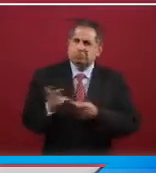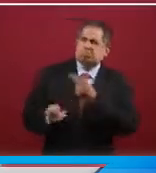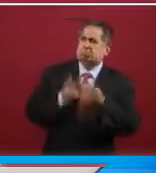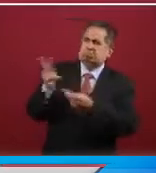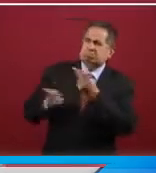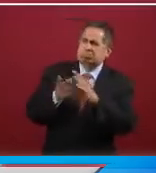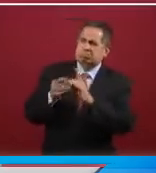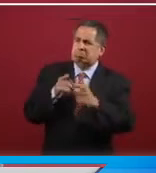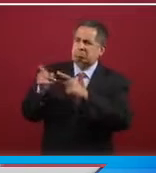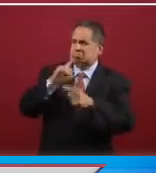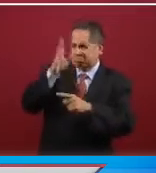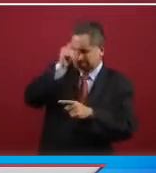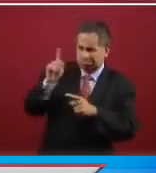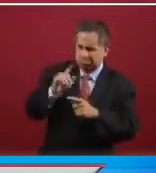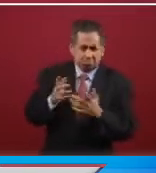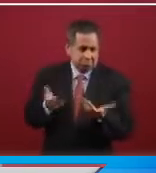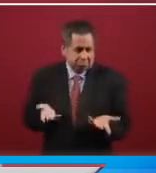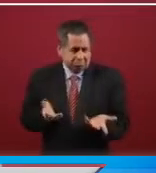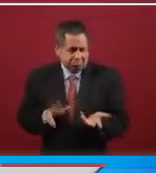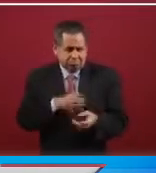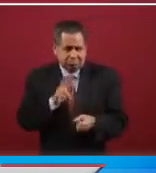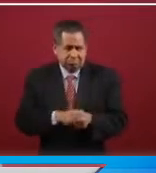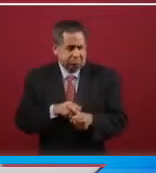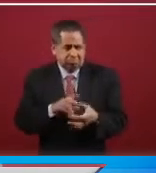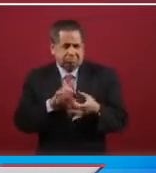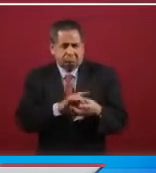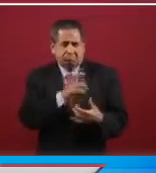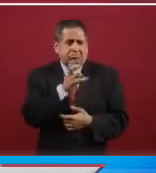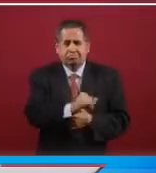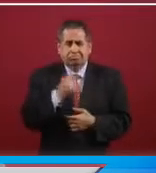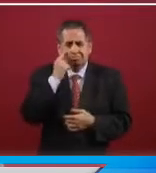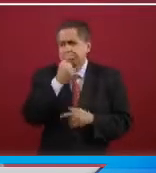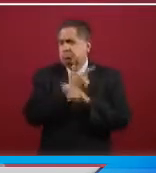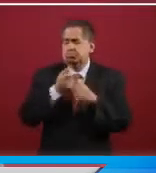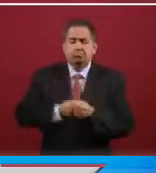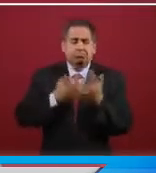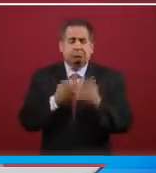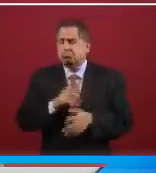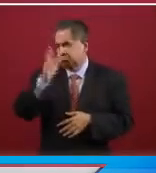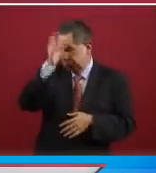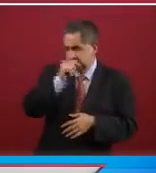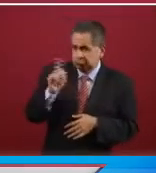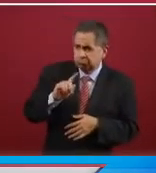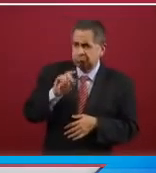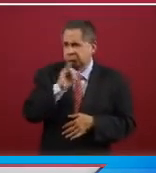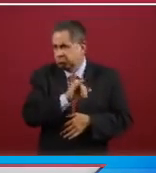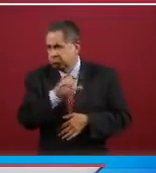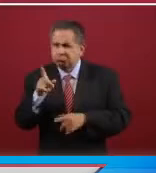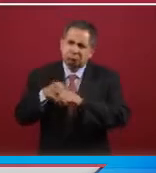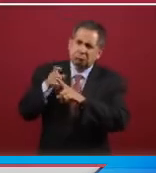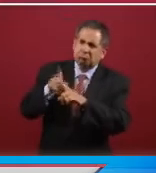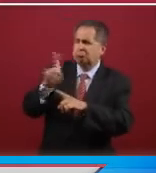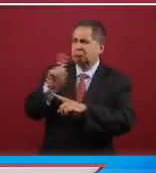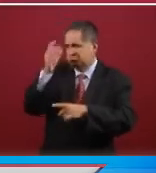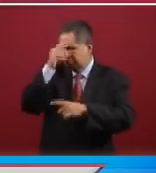normal que existan protestas porque se están llevando a cabo cambios profundos en el país. Se está desmontando y desmantelando un régimen corrupto que realizó